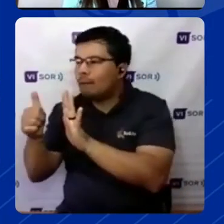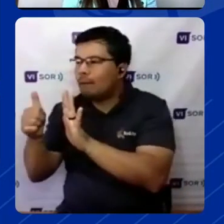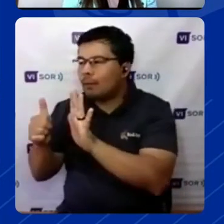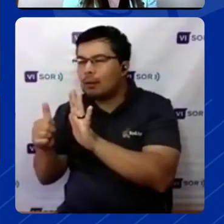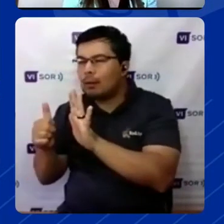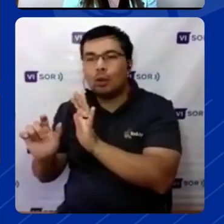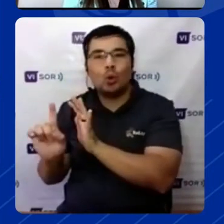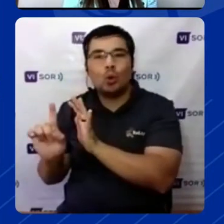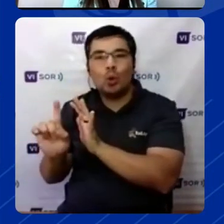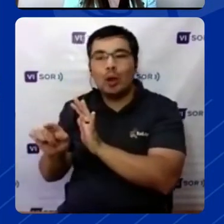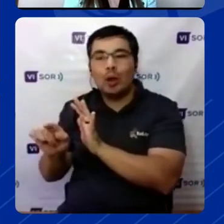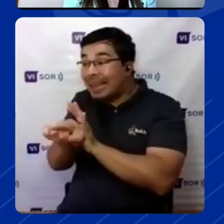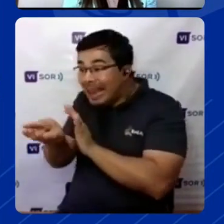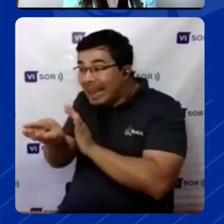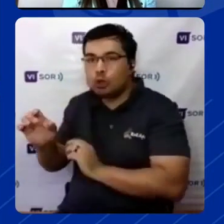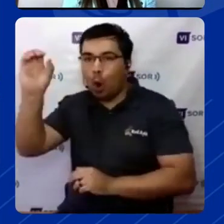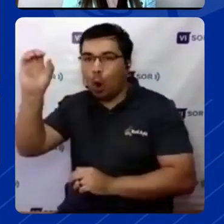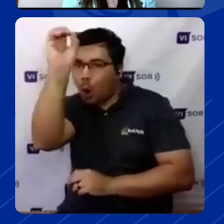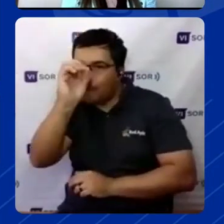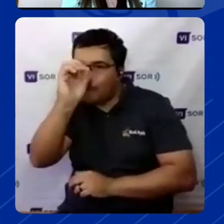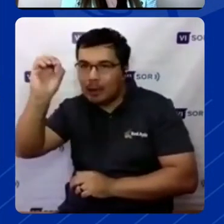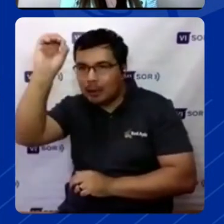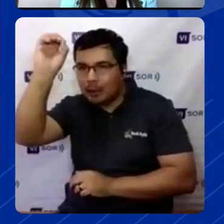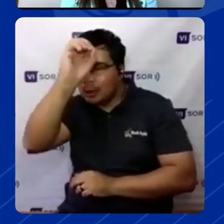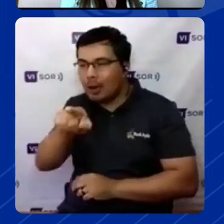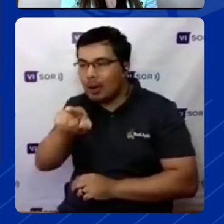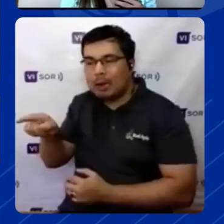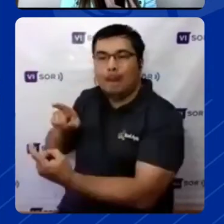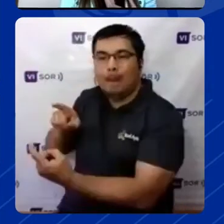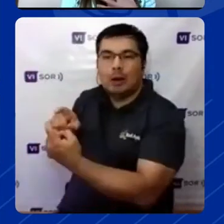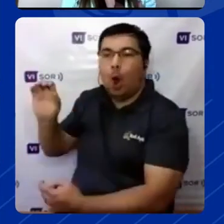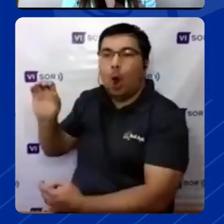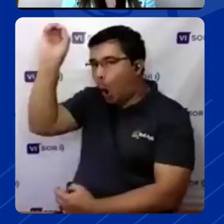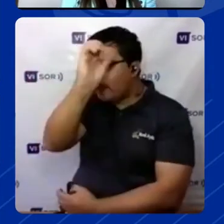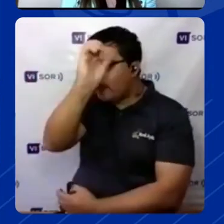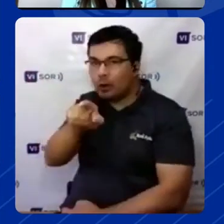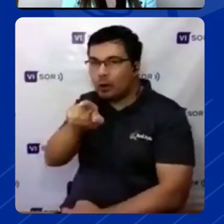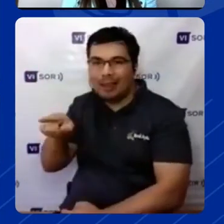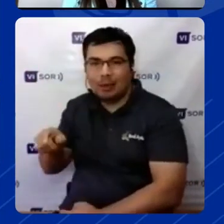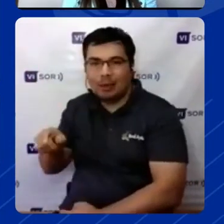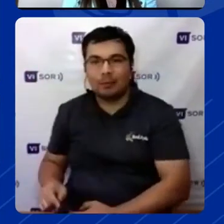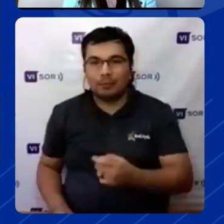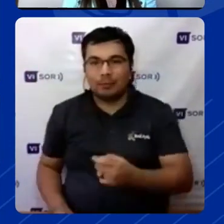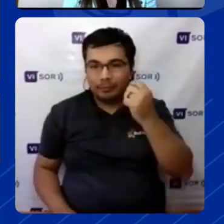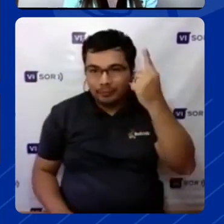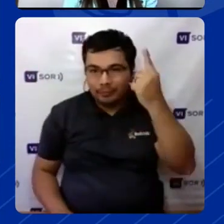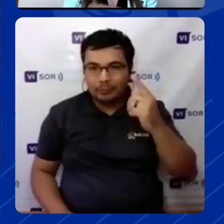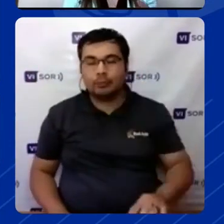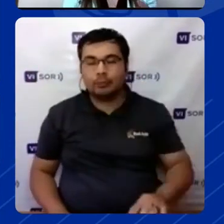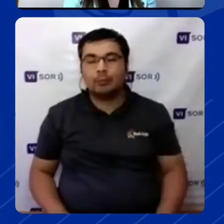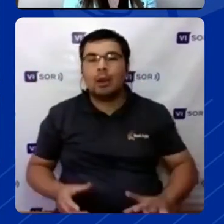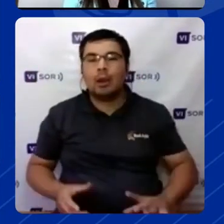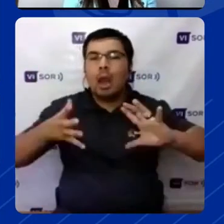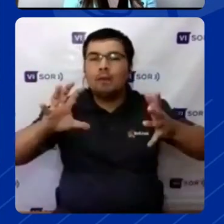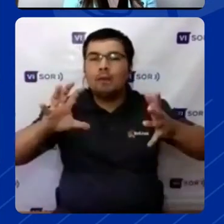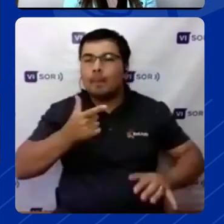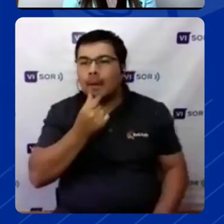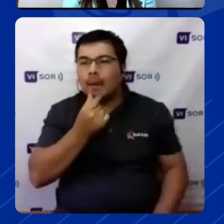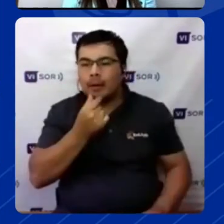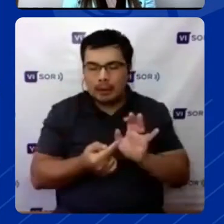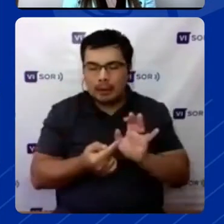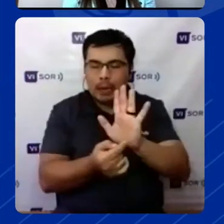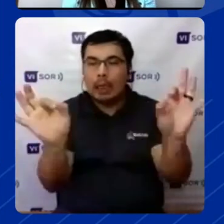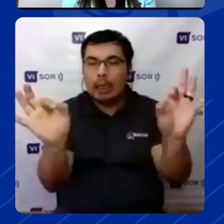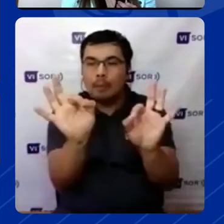o los comentarios del documento. ¿Ya? Y por eso creo que la forma más fácil de explicarles cómo se da este proceso es a través